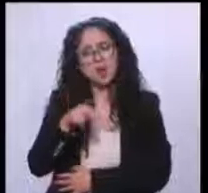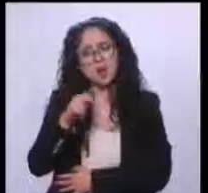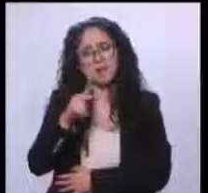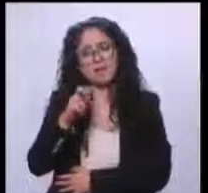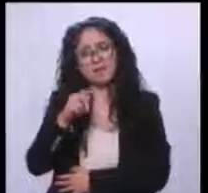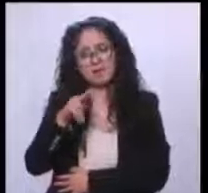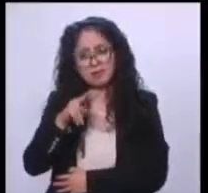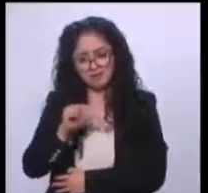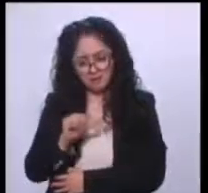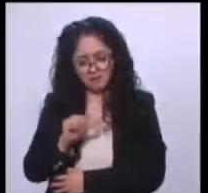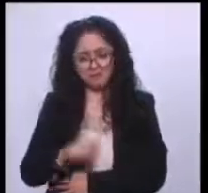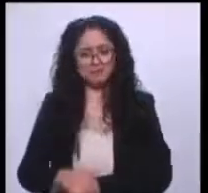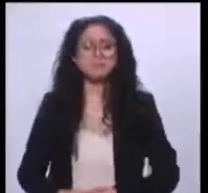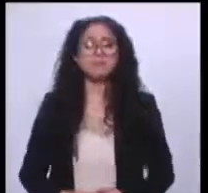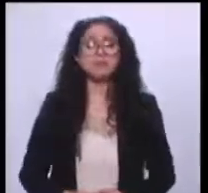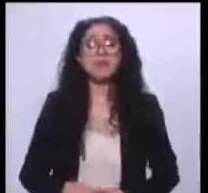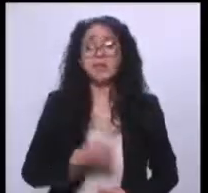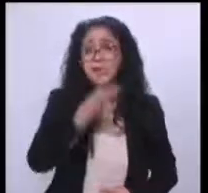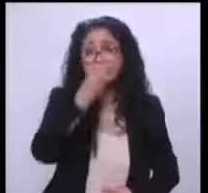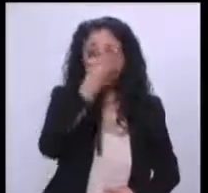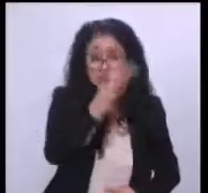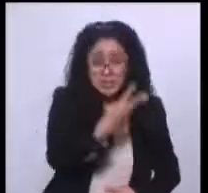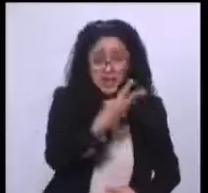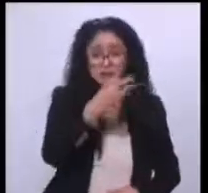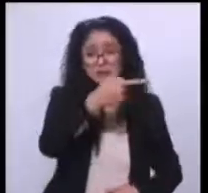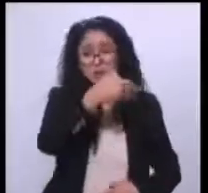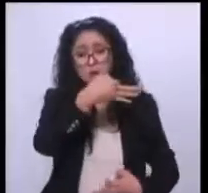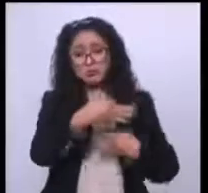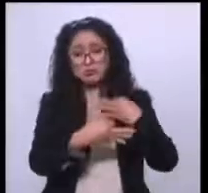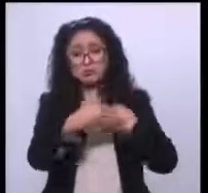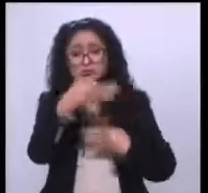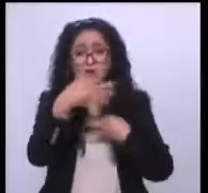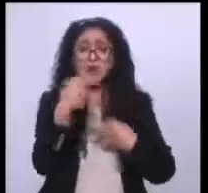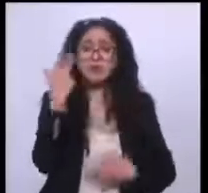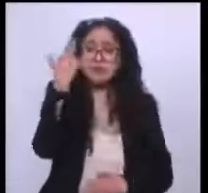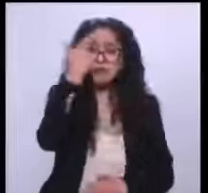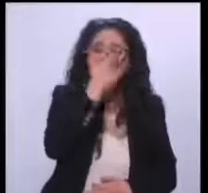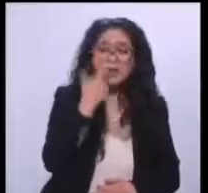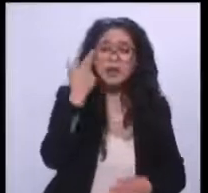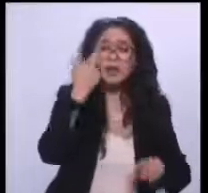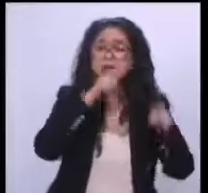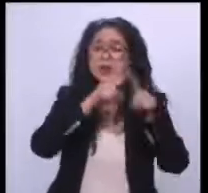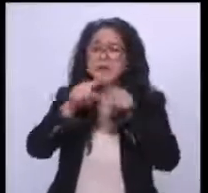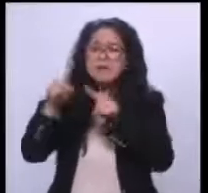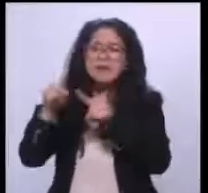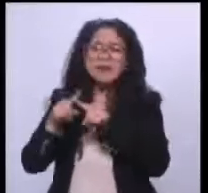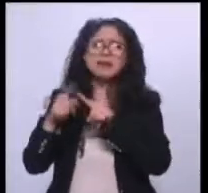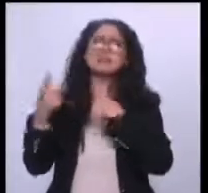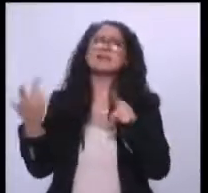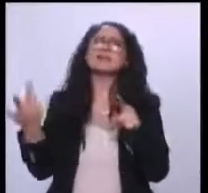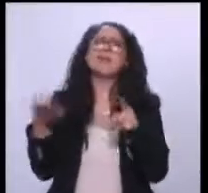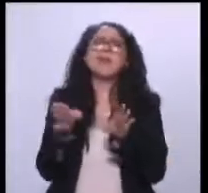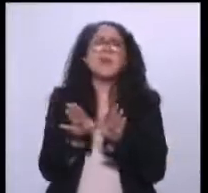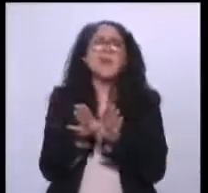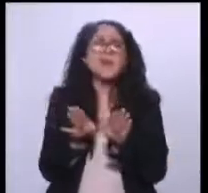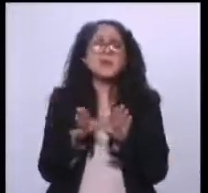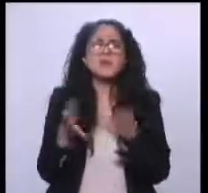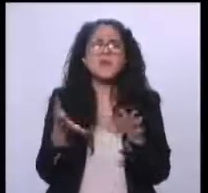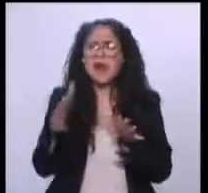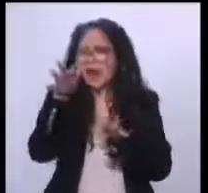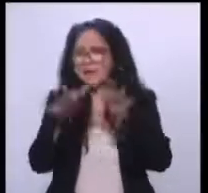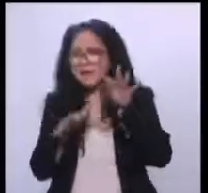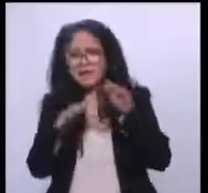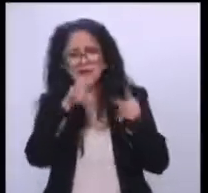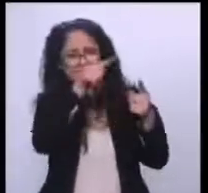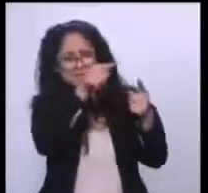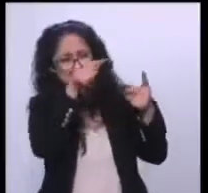Bueno, y son 3 casos judiciales en proceso en los que se plantean distintas figuras. Entendemos que de pronto es confuso, hay